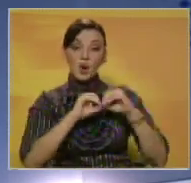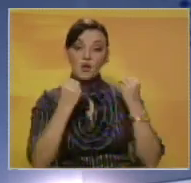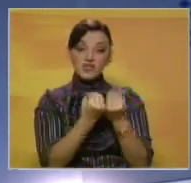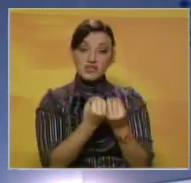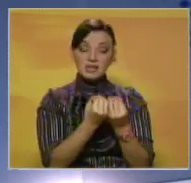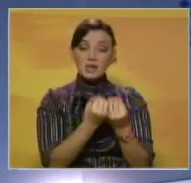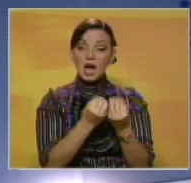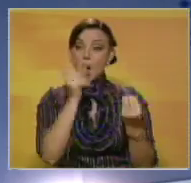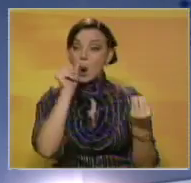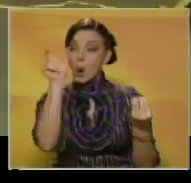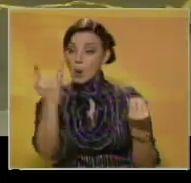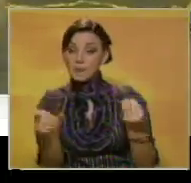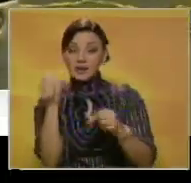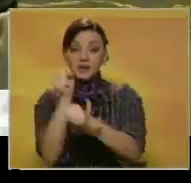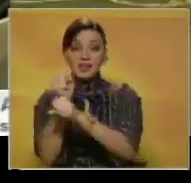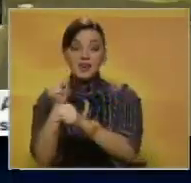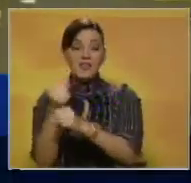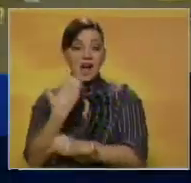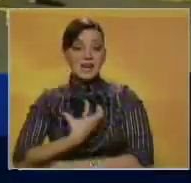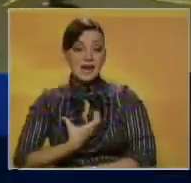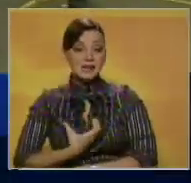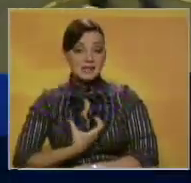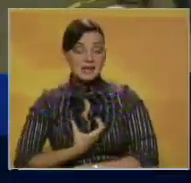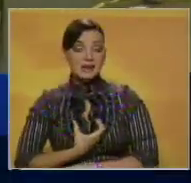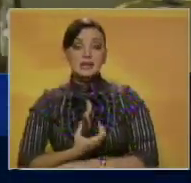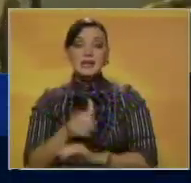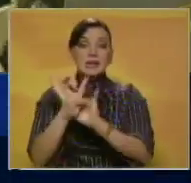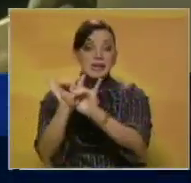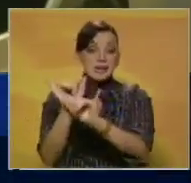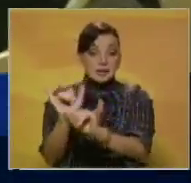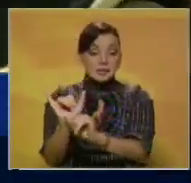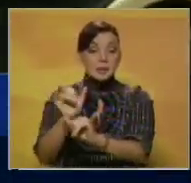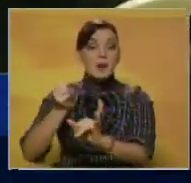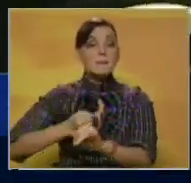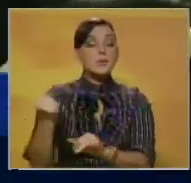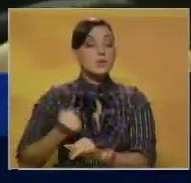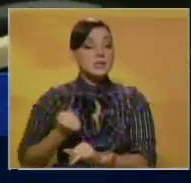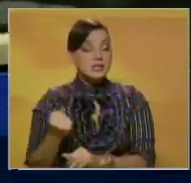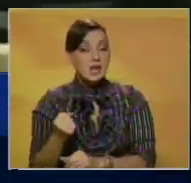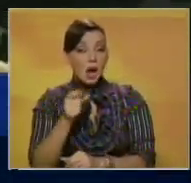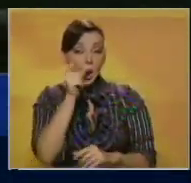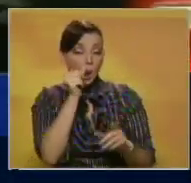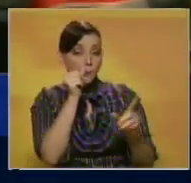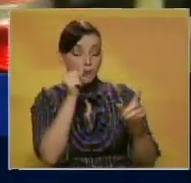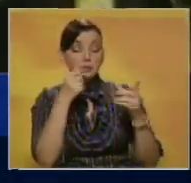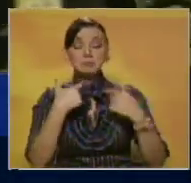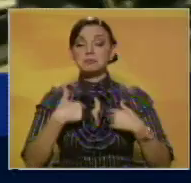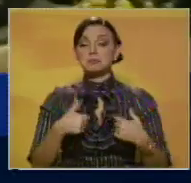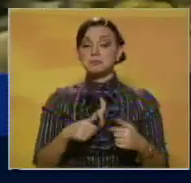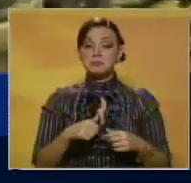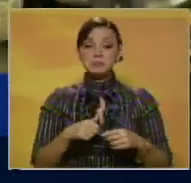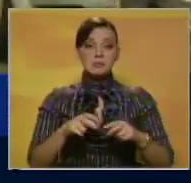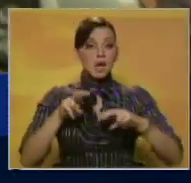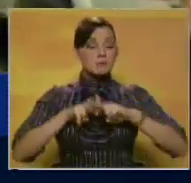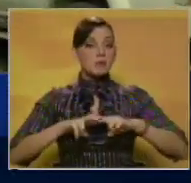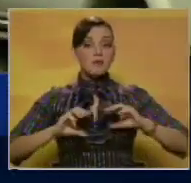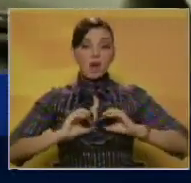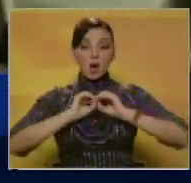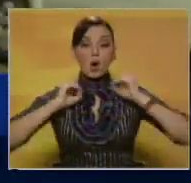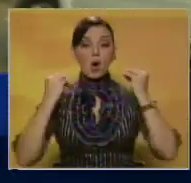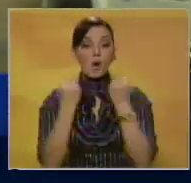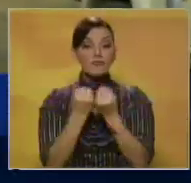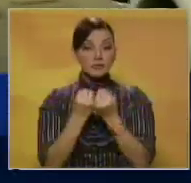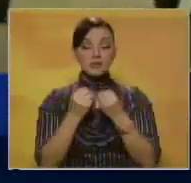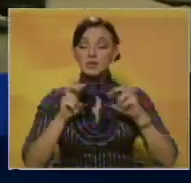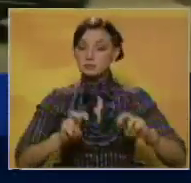contratista de la alcaldía. La Procuraduría General de ese país informó que de los Santos fue atacado cuando se encontraba en su despacho en la sede